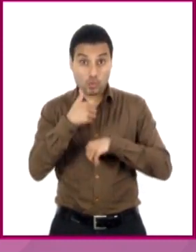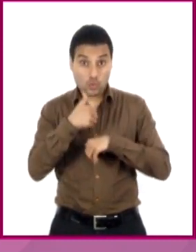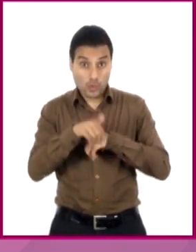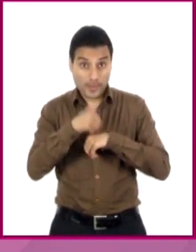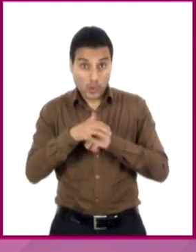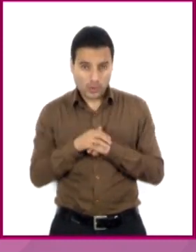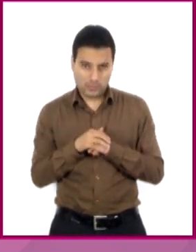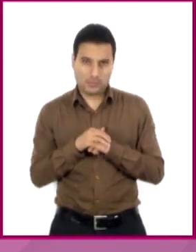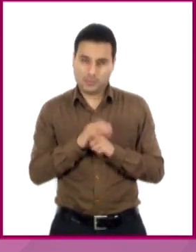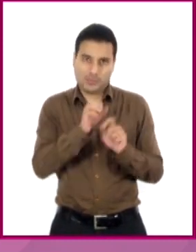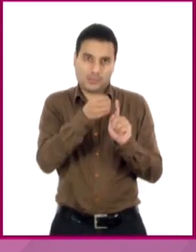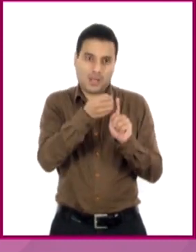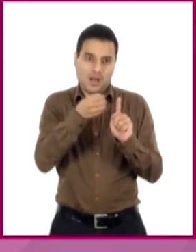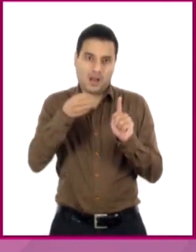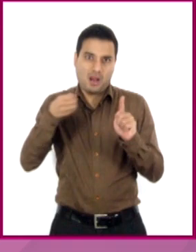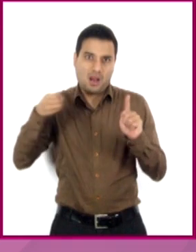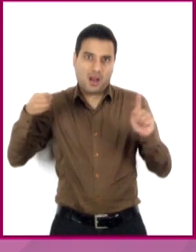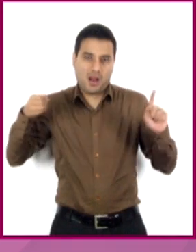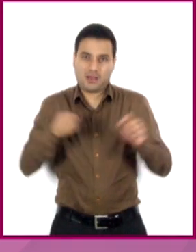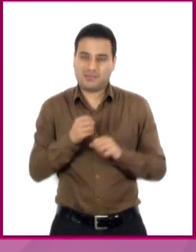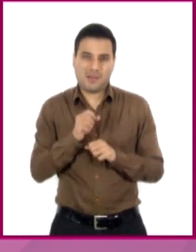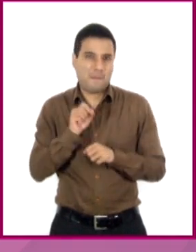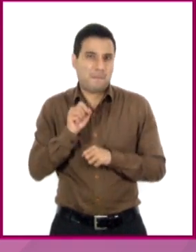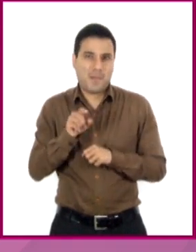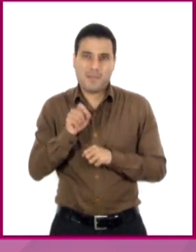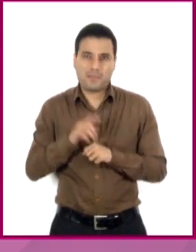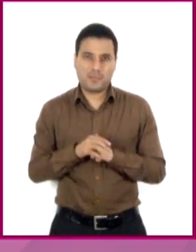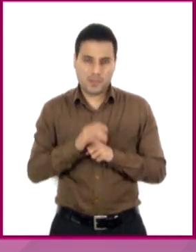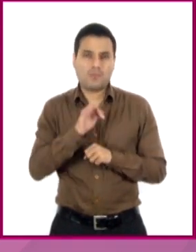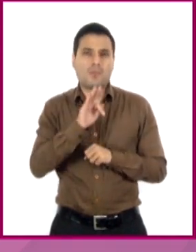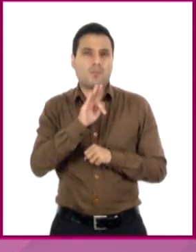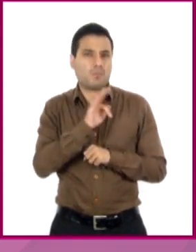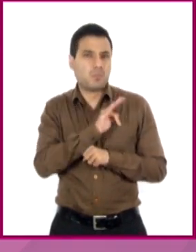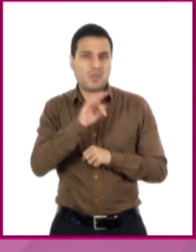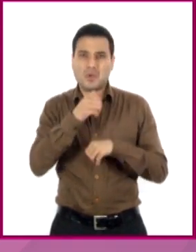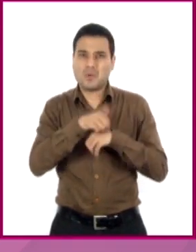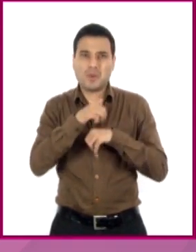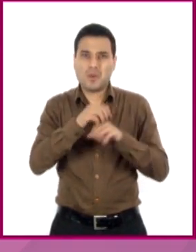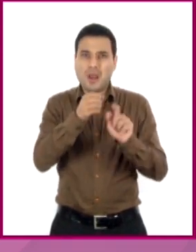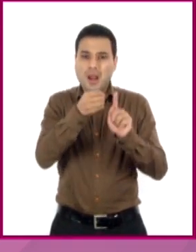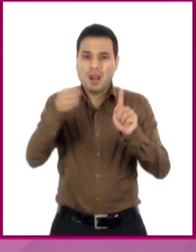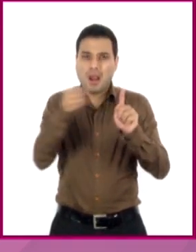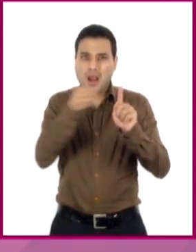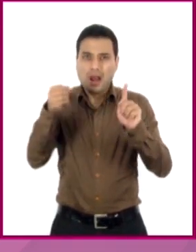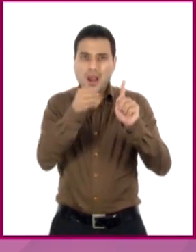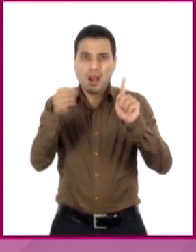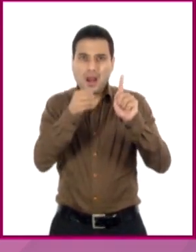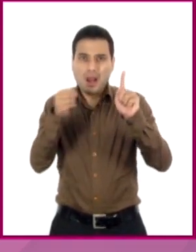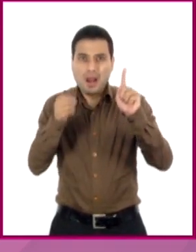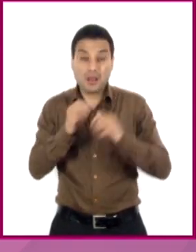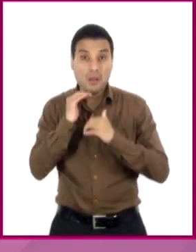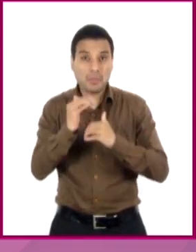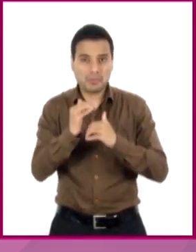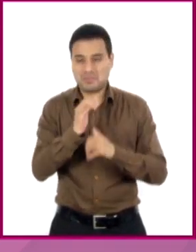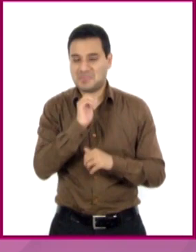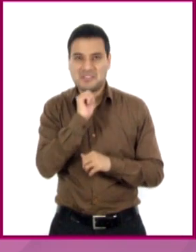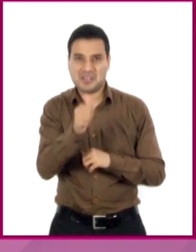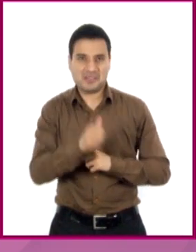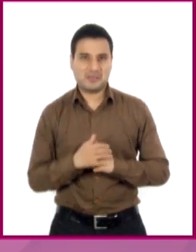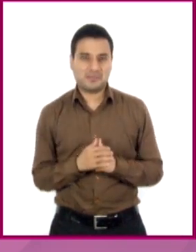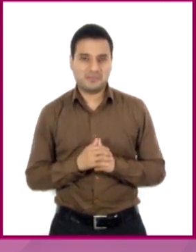número infinito, ya que siempre se podrá agregar un número más al cociente porque nunca se obtiene cero en el